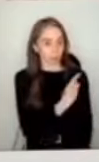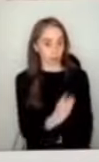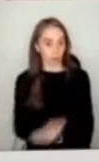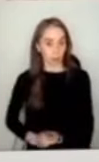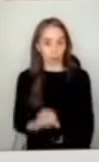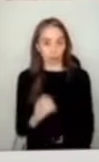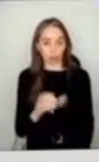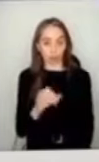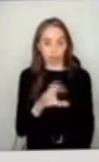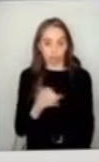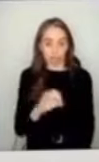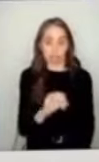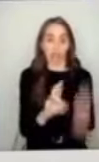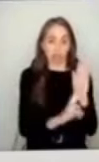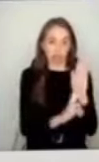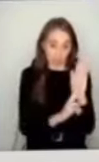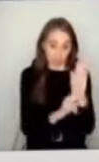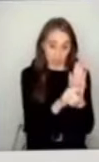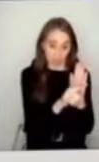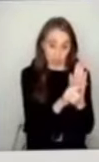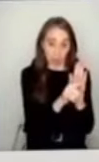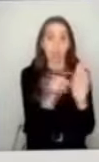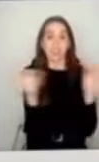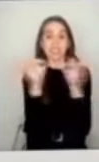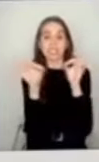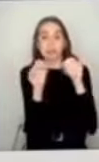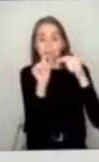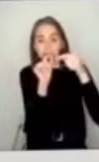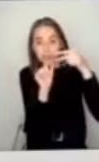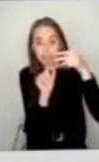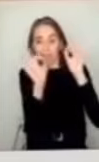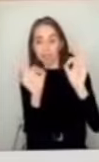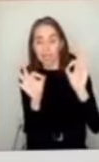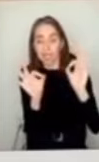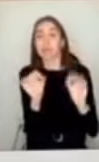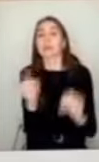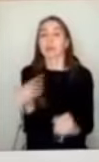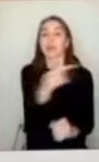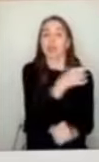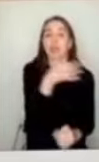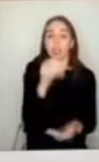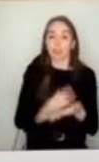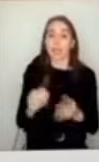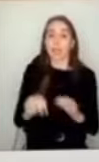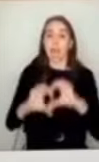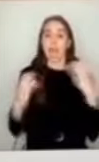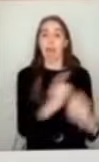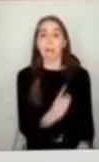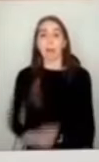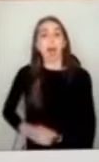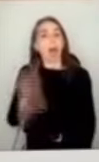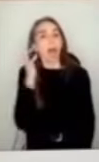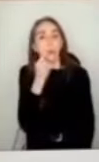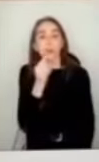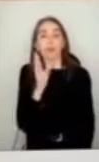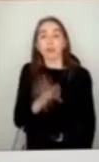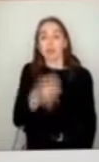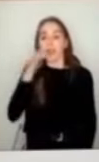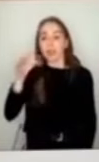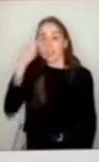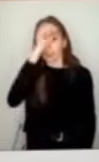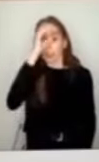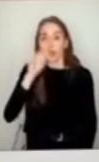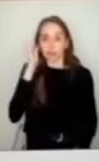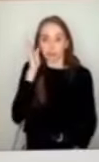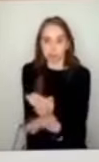reglamento, le he pedido poder ser preciso sobre el punto con las sobre consideraciones. Sobre el punto es que esta Cámara de diputadas y diputados tiene que manifestar su postura enérgica